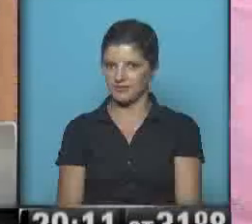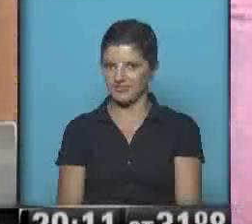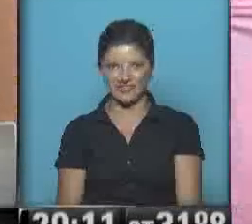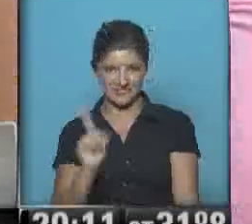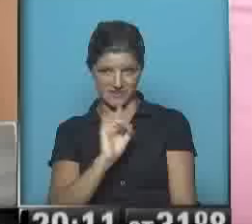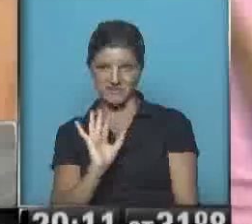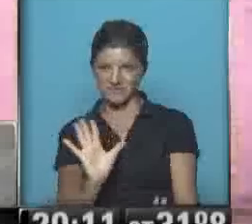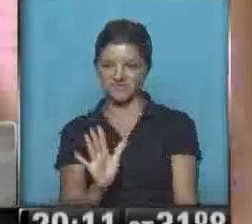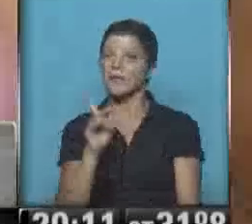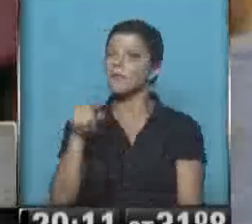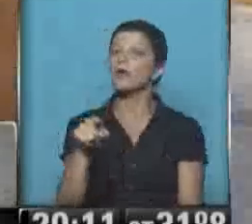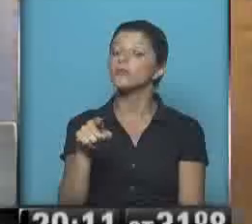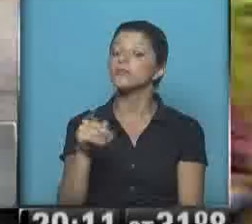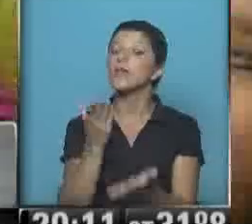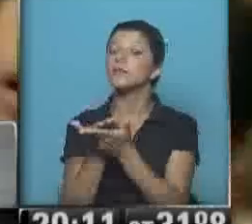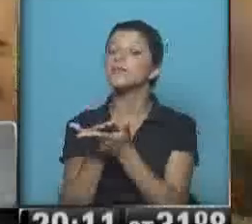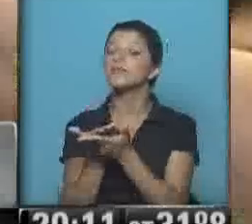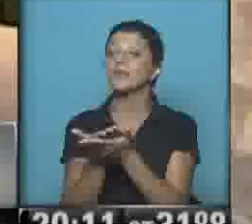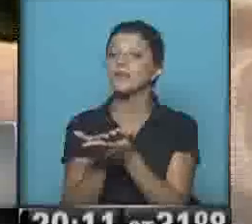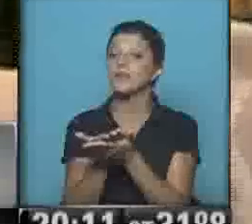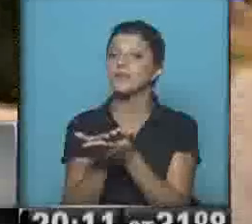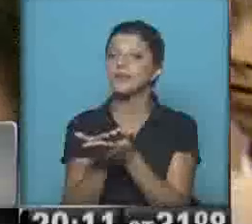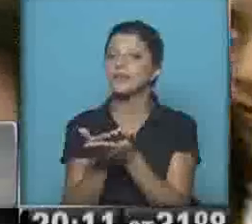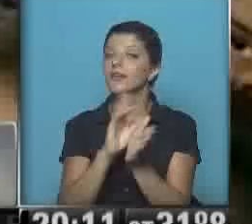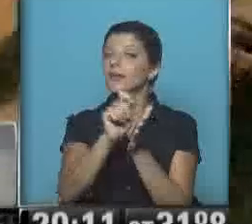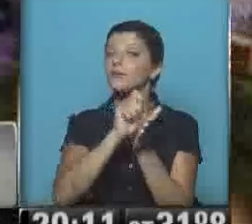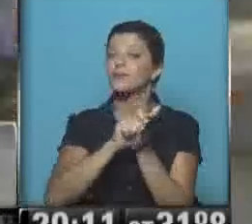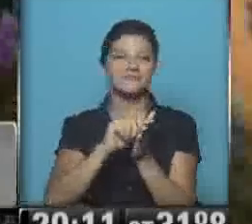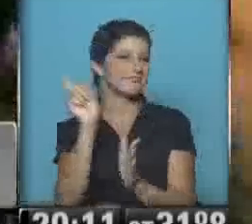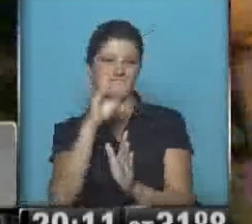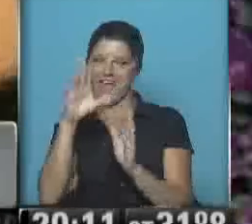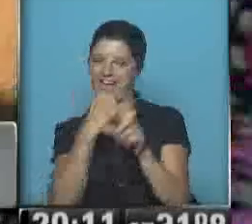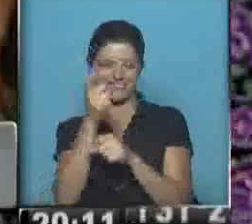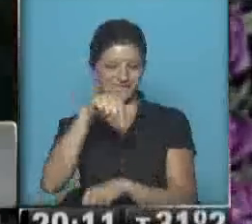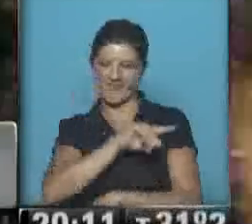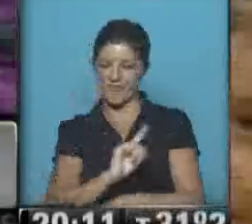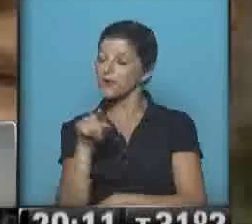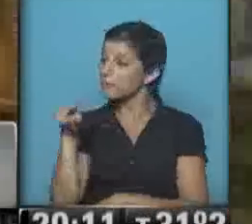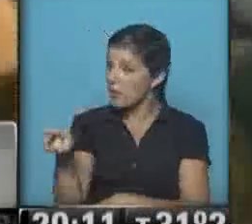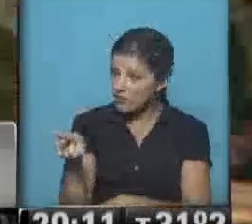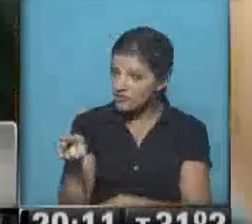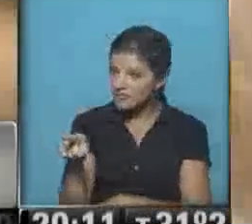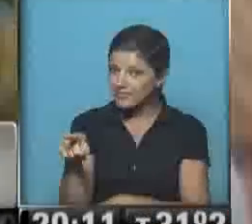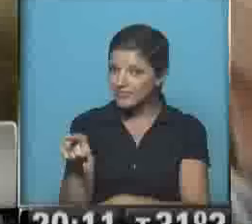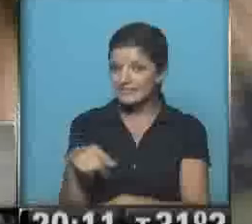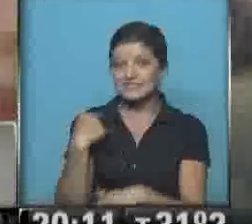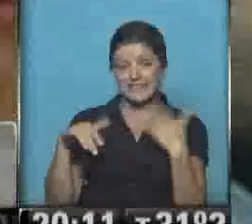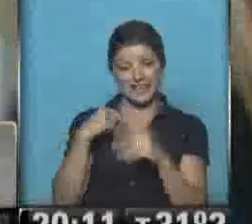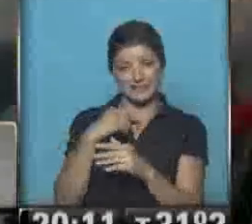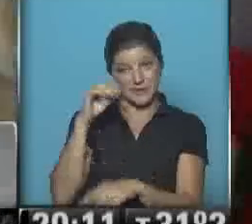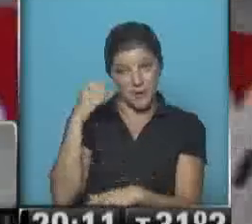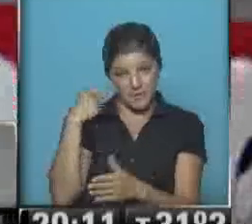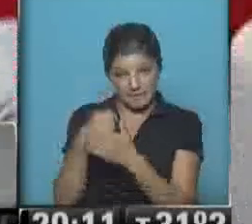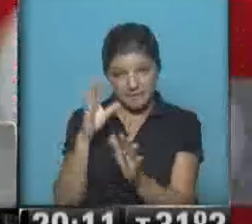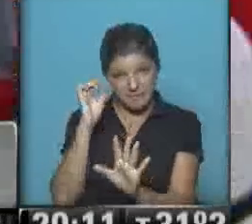Todavía no sabe. ¿Vos le pediste a los Reyes Magos algo? No, todavía no. Todavía no. ¿Y vos? Uy, casi te di con el micrófono, que te